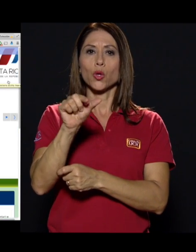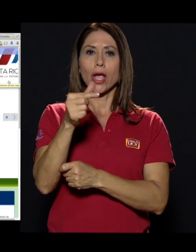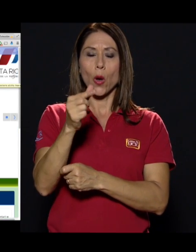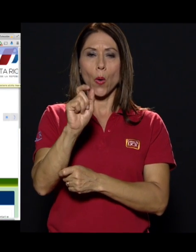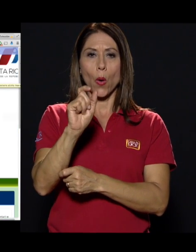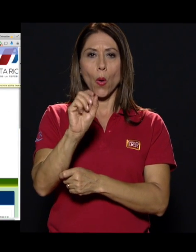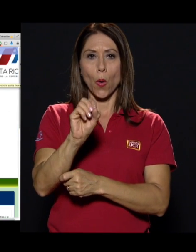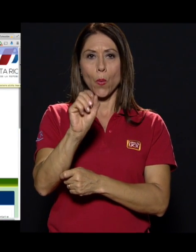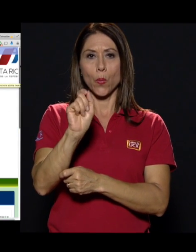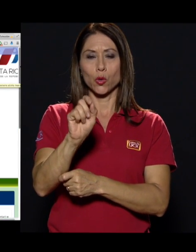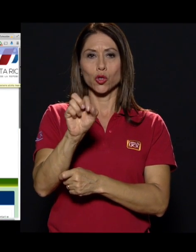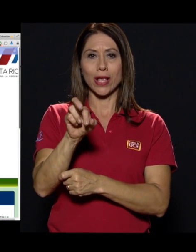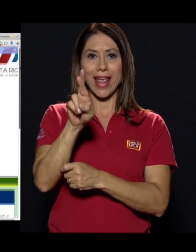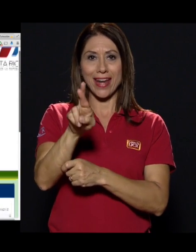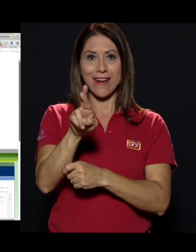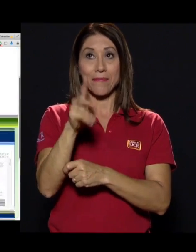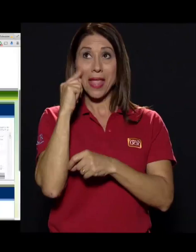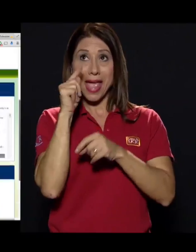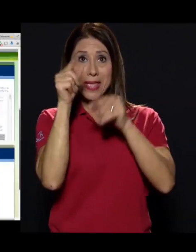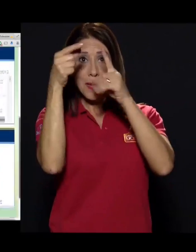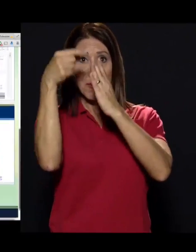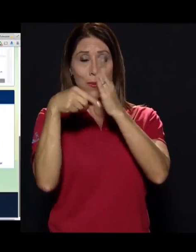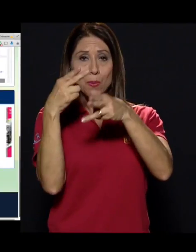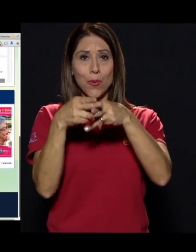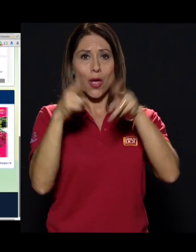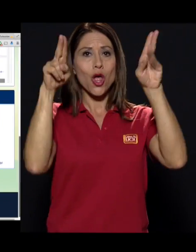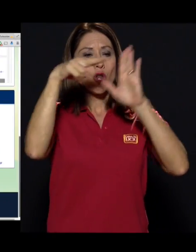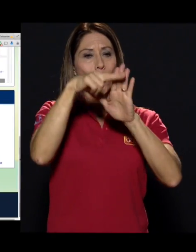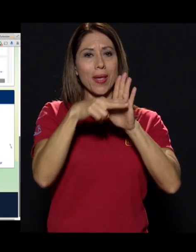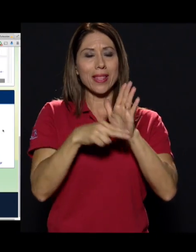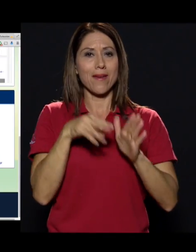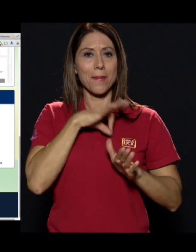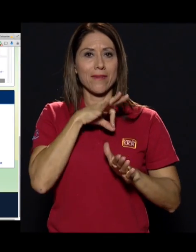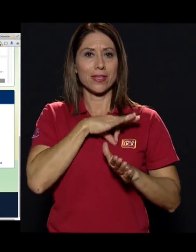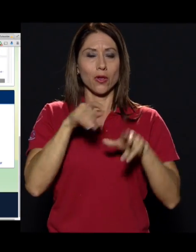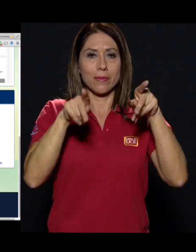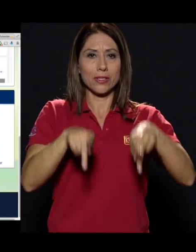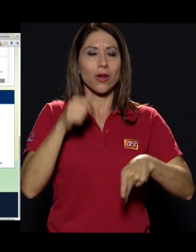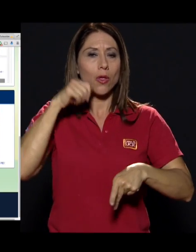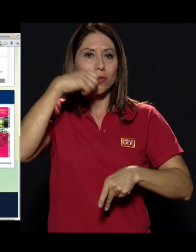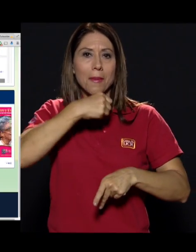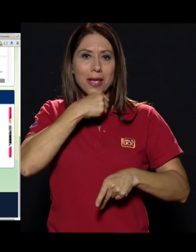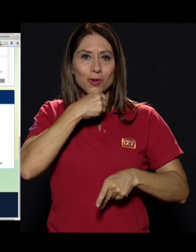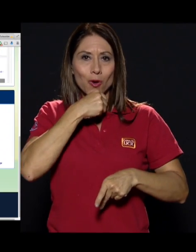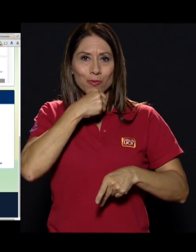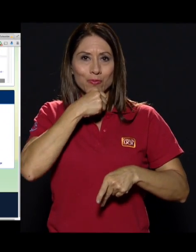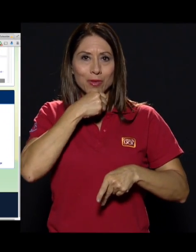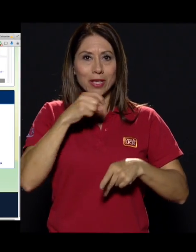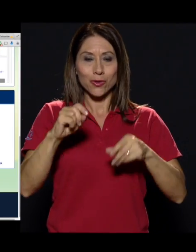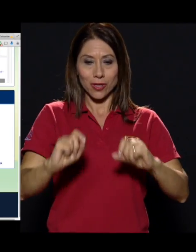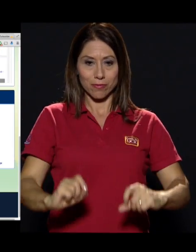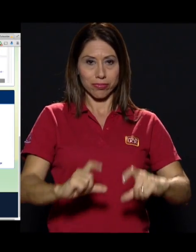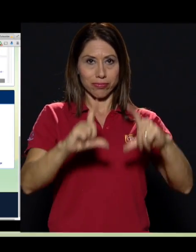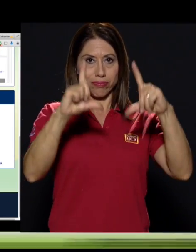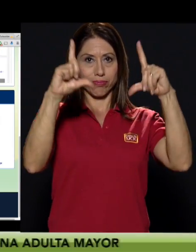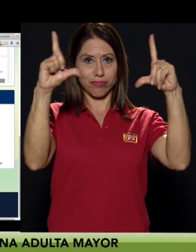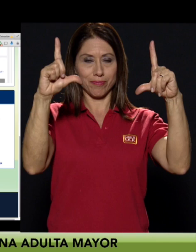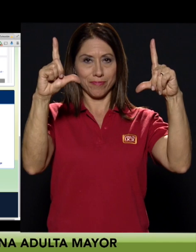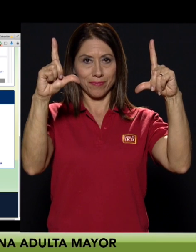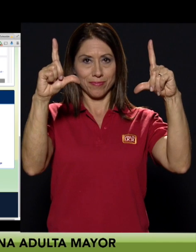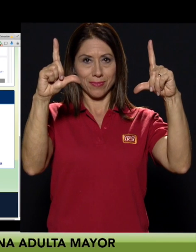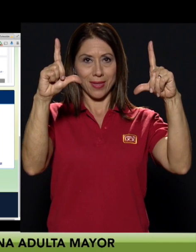www.conapam.go.cr e ingresar al folleto Normativa en beneficio de la población adulta mayor, ubicado en la esquina inferior